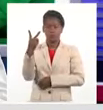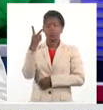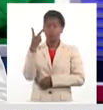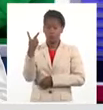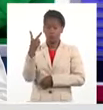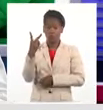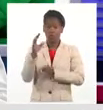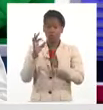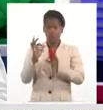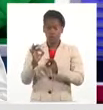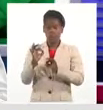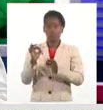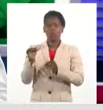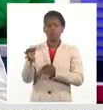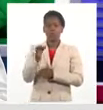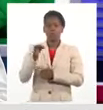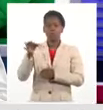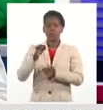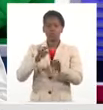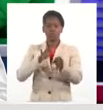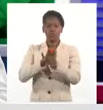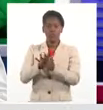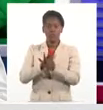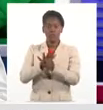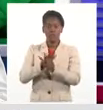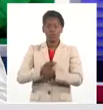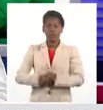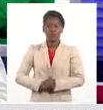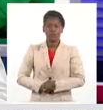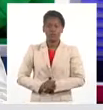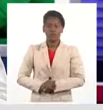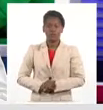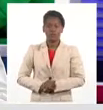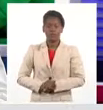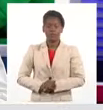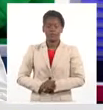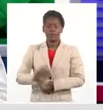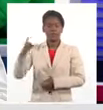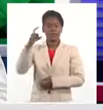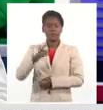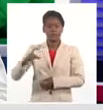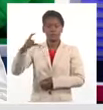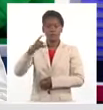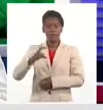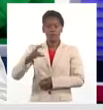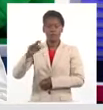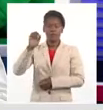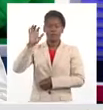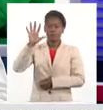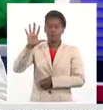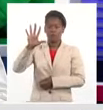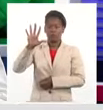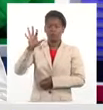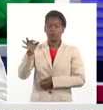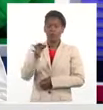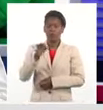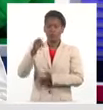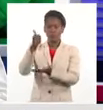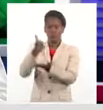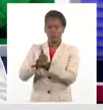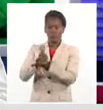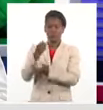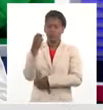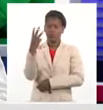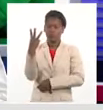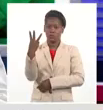municipio de Chamba. De la provincia de Camagüey fallecen 5 pacientes, de los municipios de Camagüey 3 y